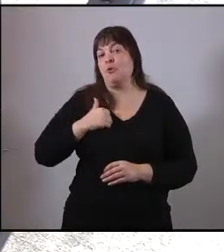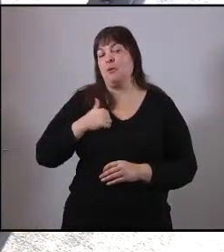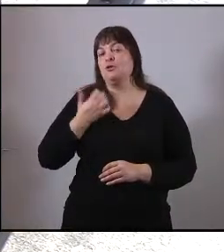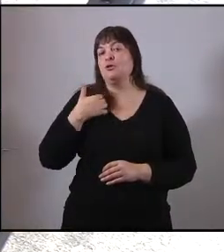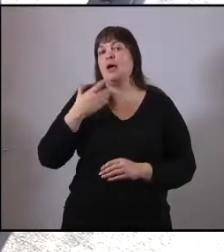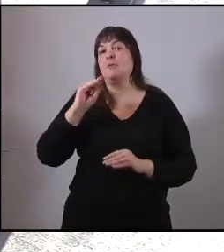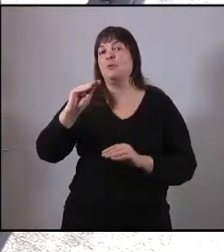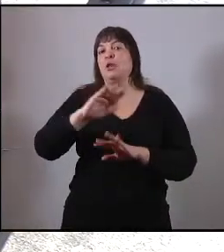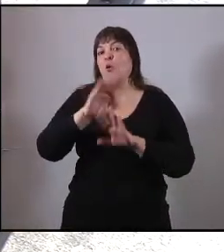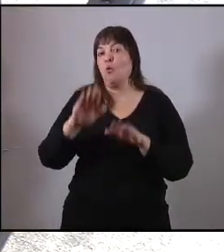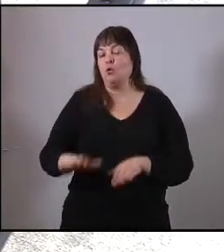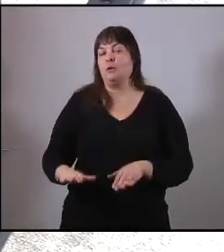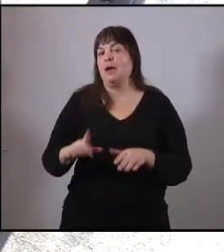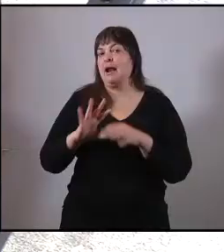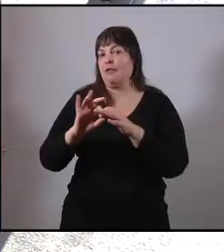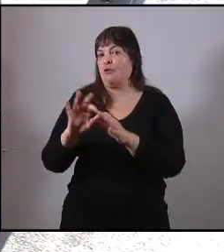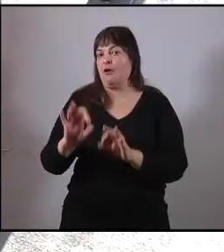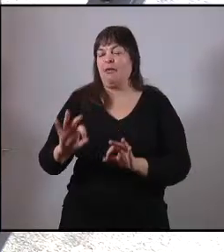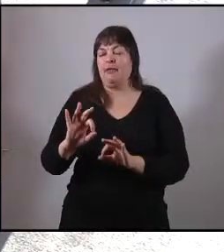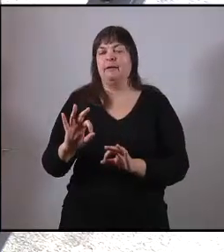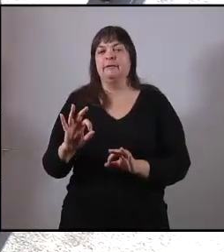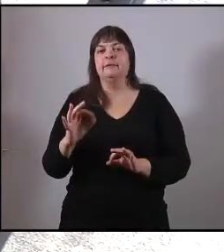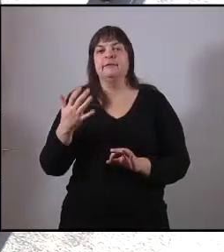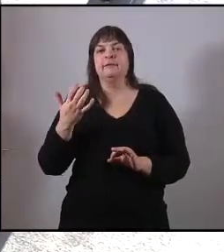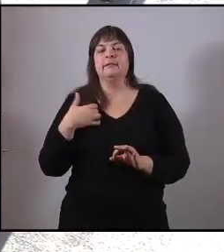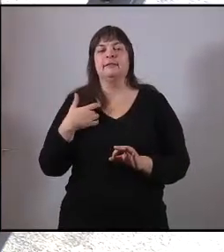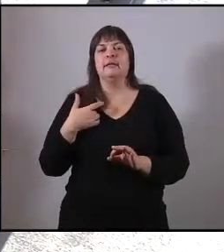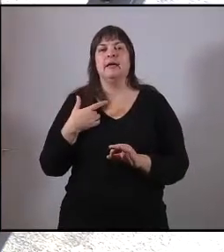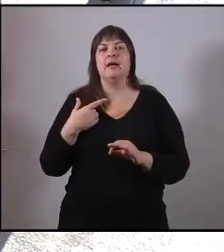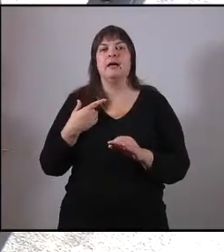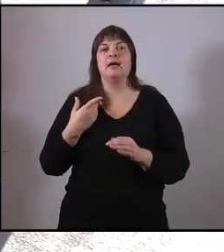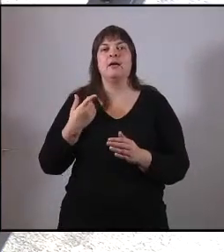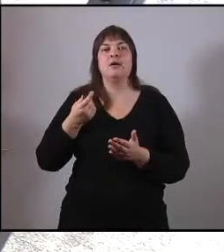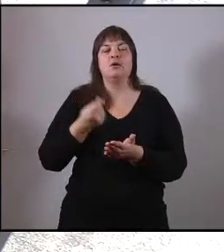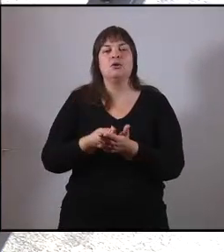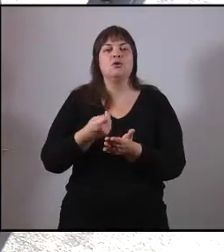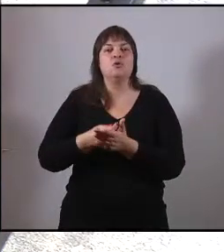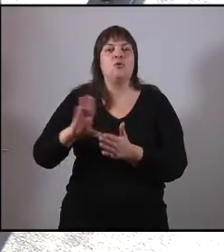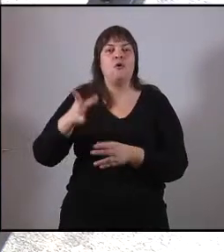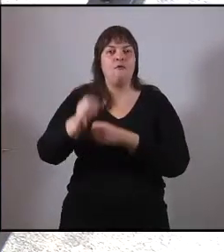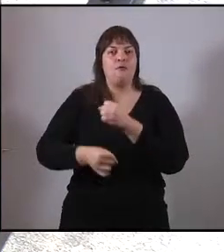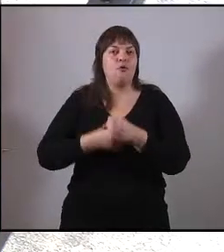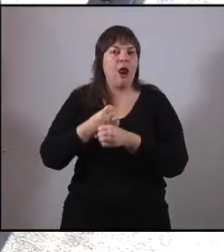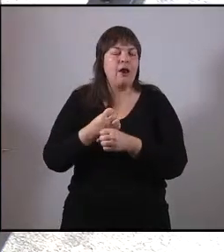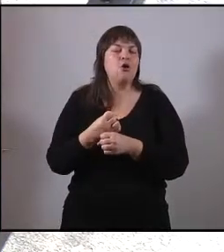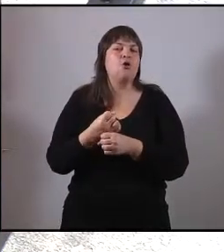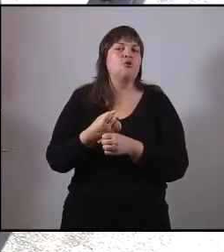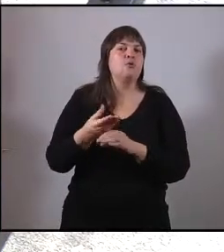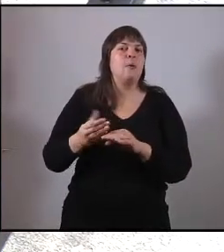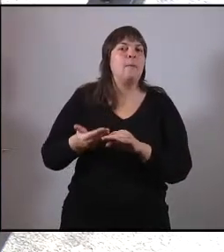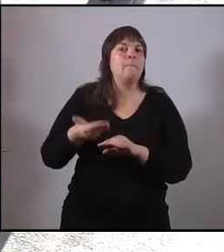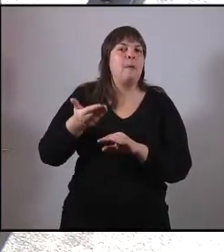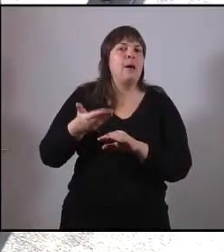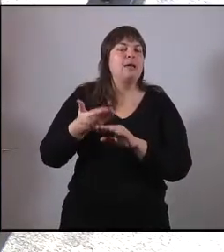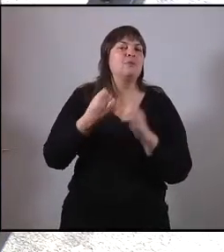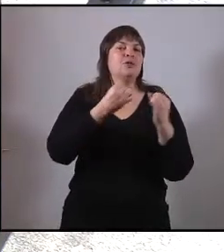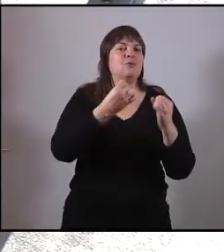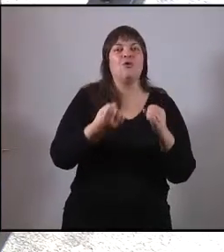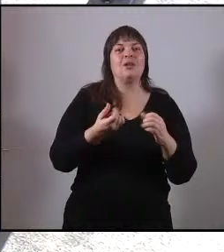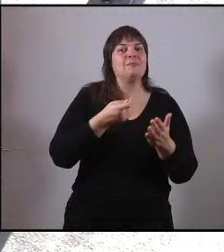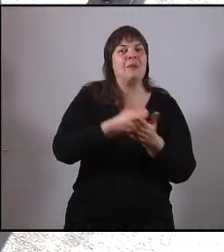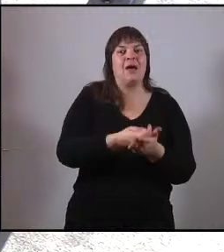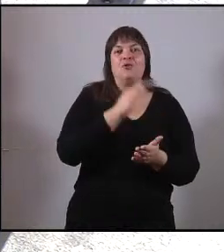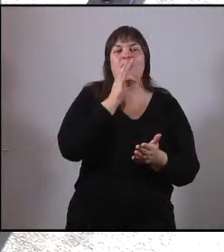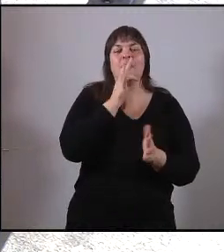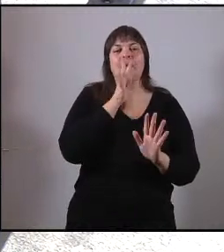última que no tiene nada que ver con esto. Se ha empezado a pagar la subida salarial a los funcionarios, pero no a todas las instituciones. ¿Cuándo lo